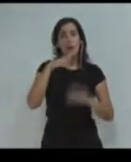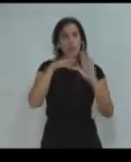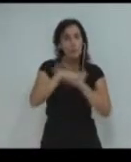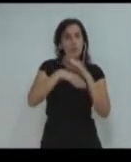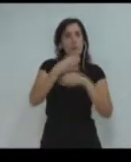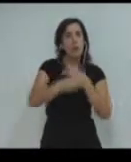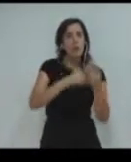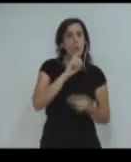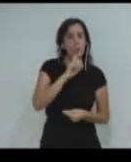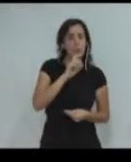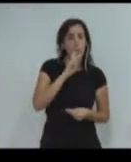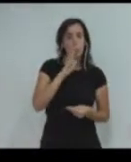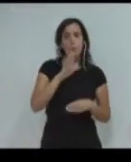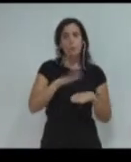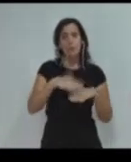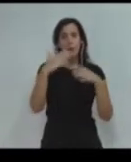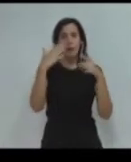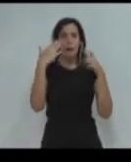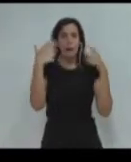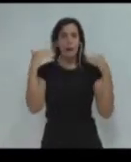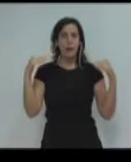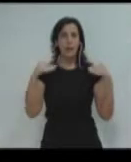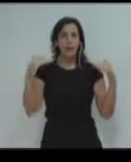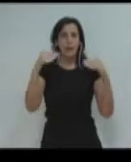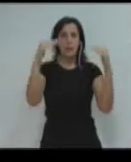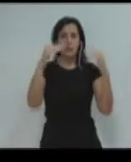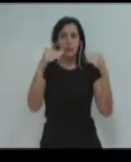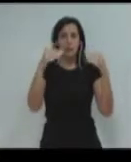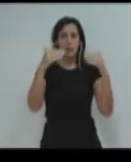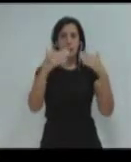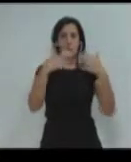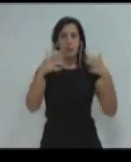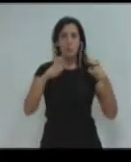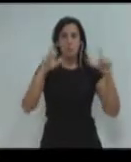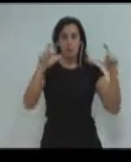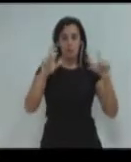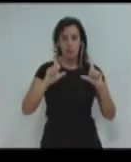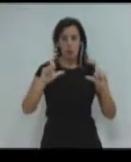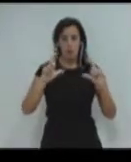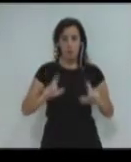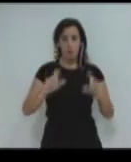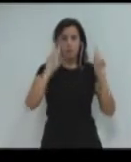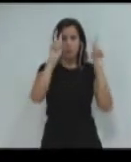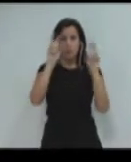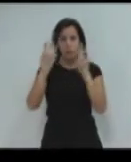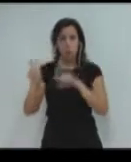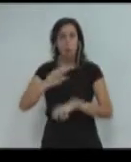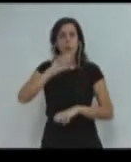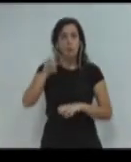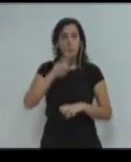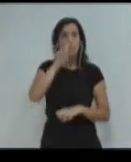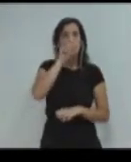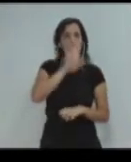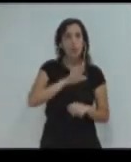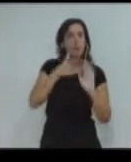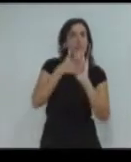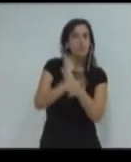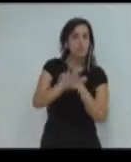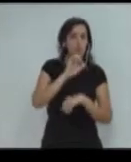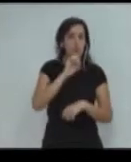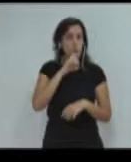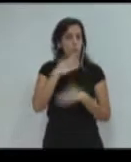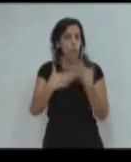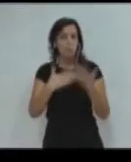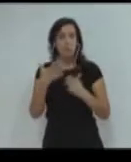hacer la jerarquía de párrafos y títulos, hay opciones también para describir las imágenes, es decir,